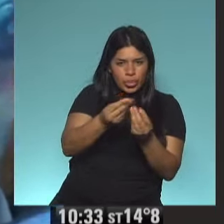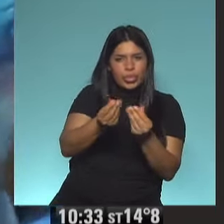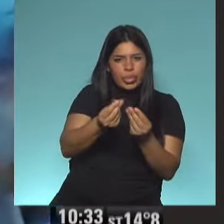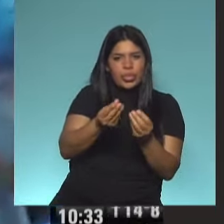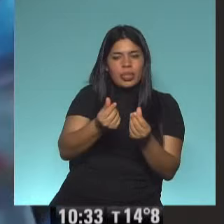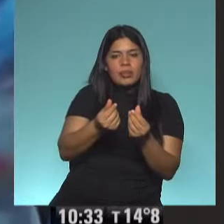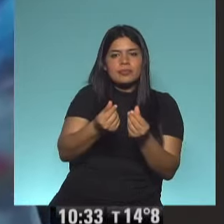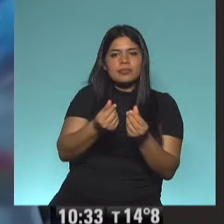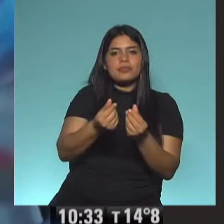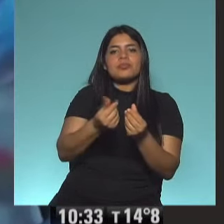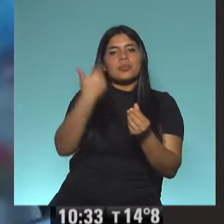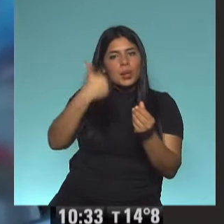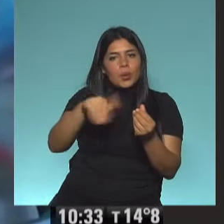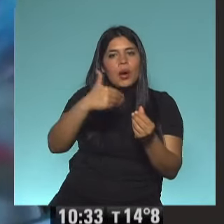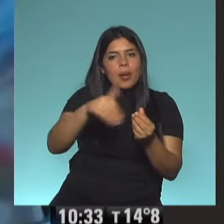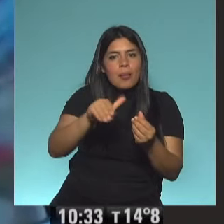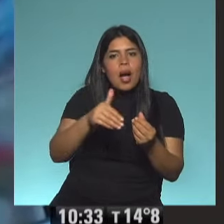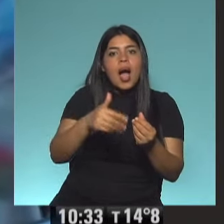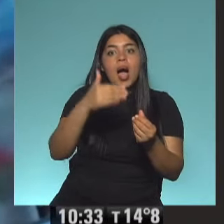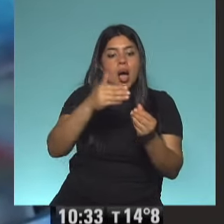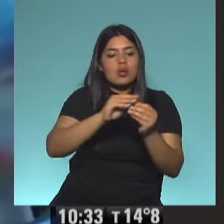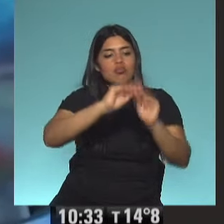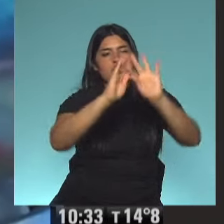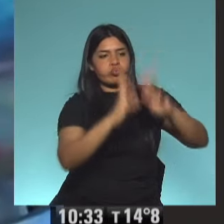después eso lo cartapesteaba.